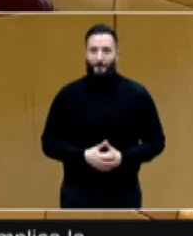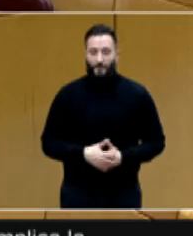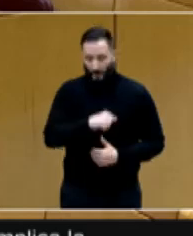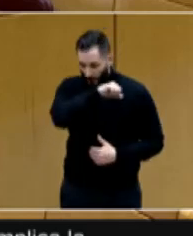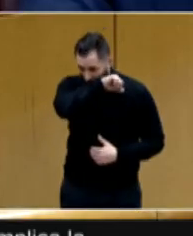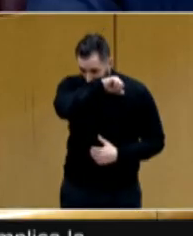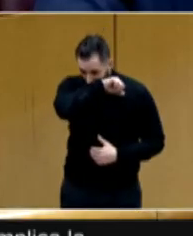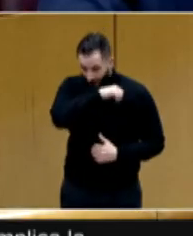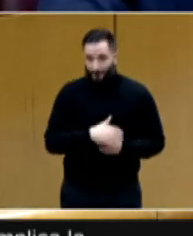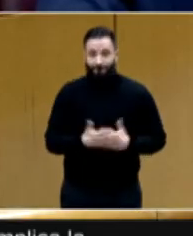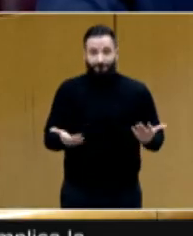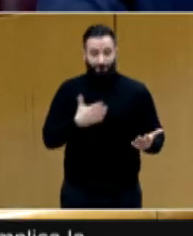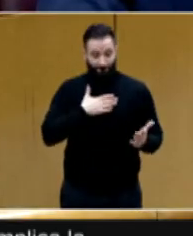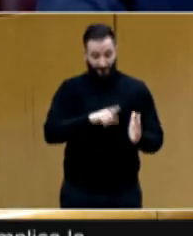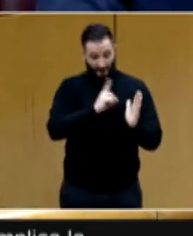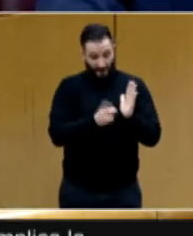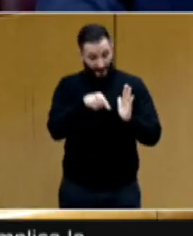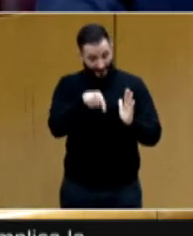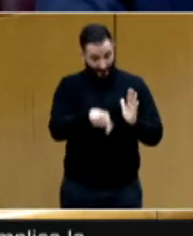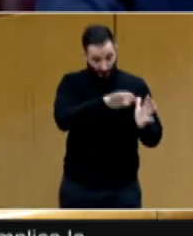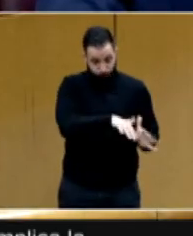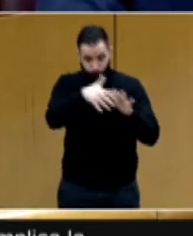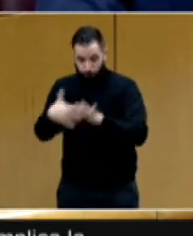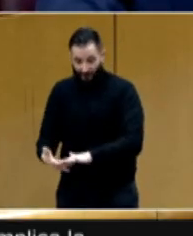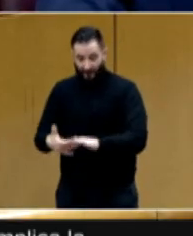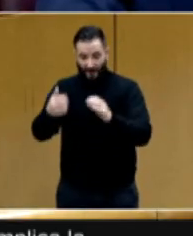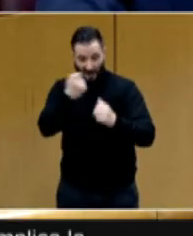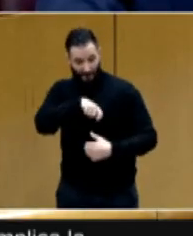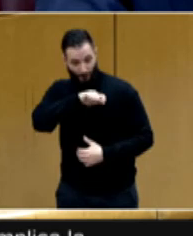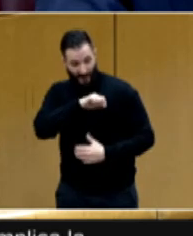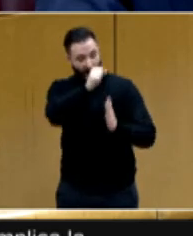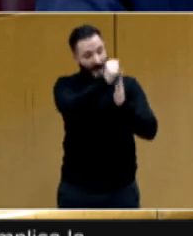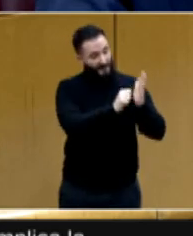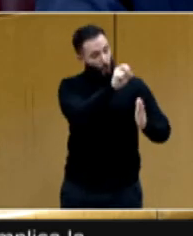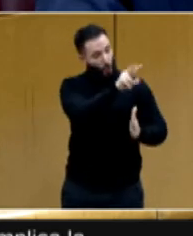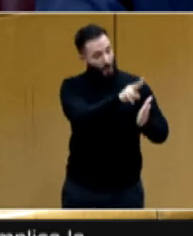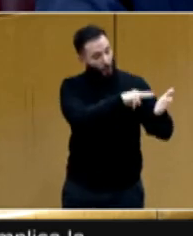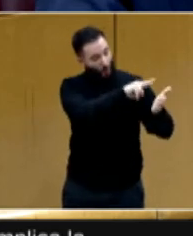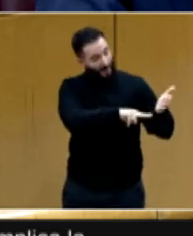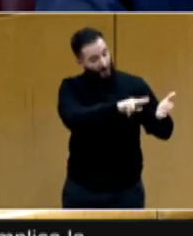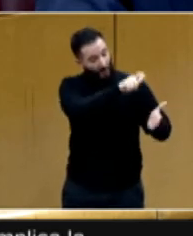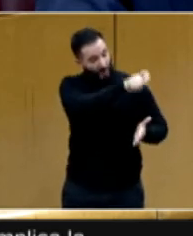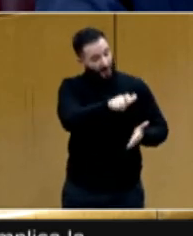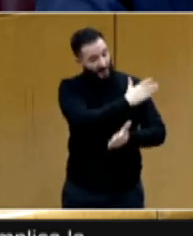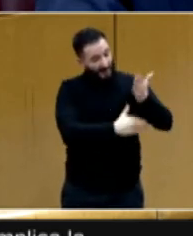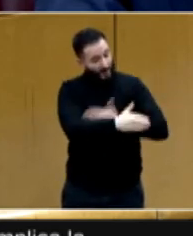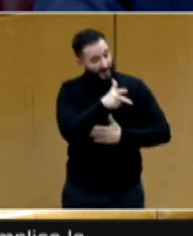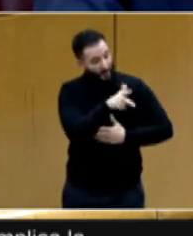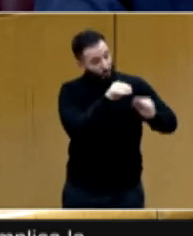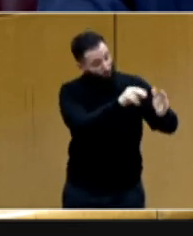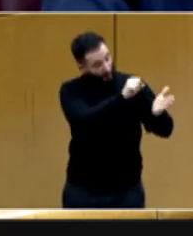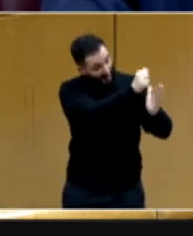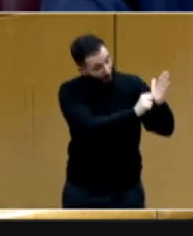con esta ley ponemos en práctica en España el artículo 12 de la convención de derechos de las personas con discapacidad